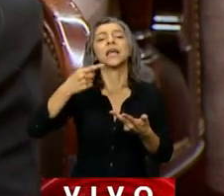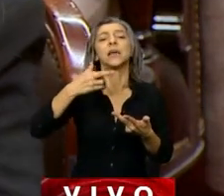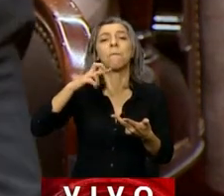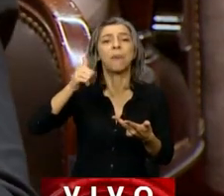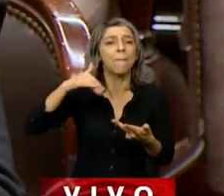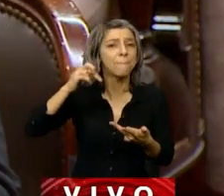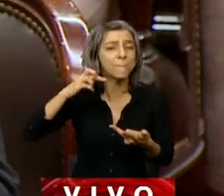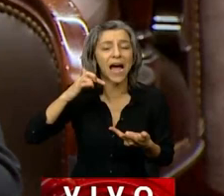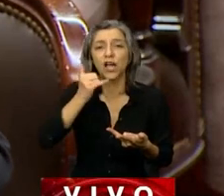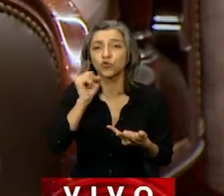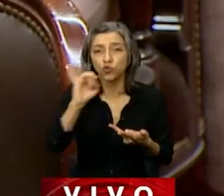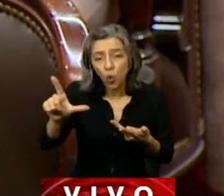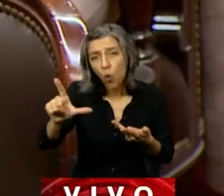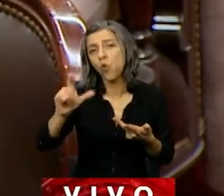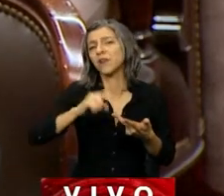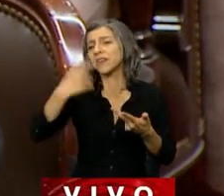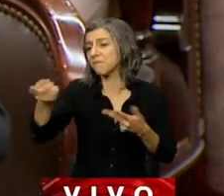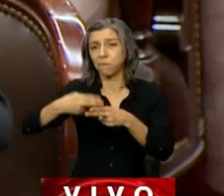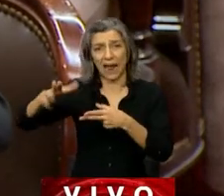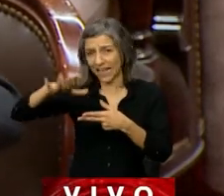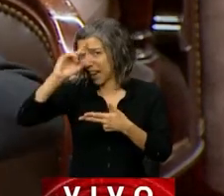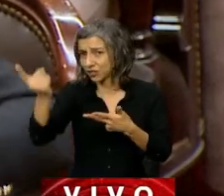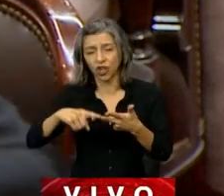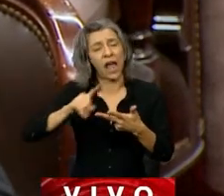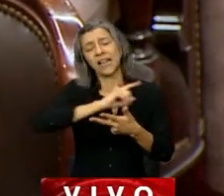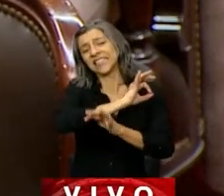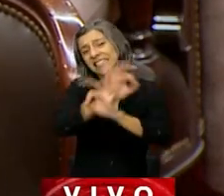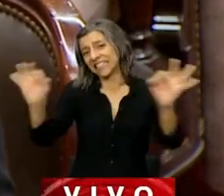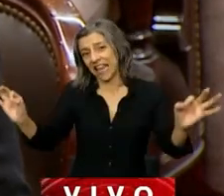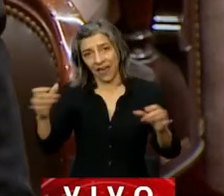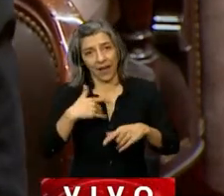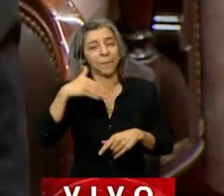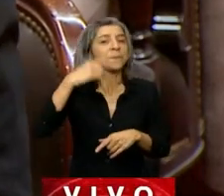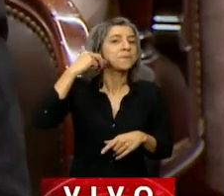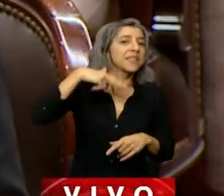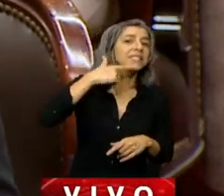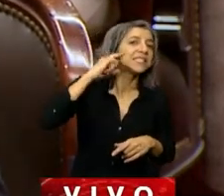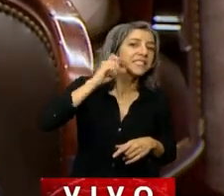entre otros. Y les voy a leer, porque pedimos accesos a la información pública. MINSIT,